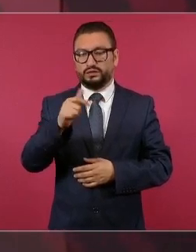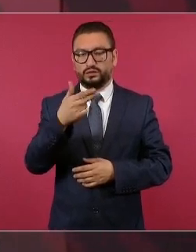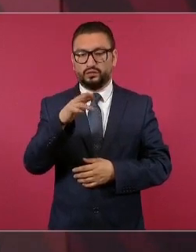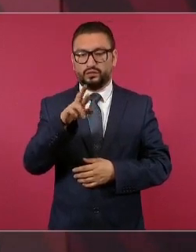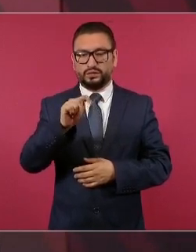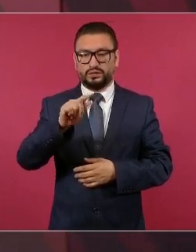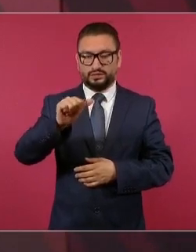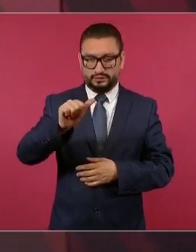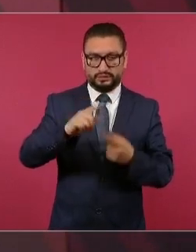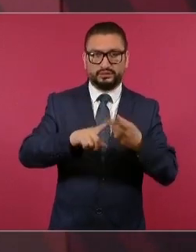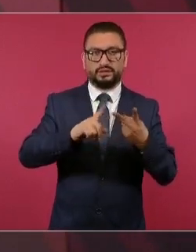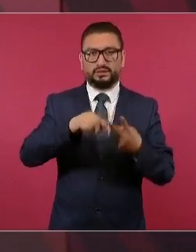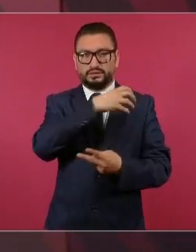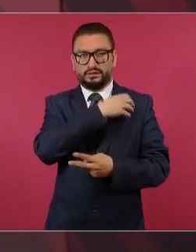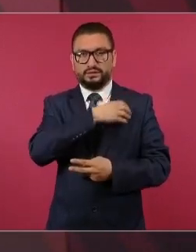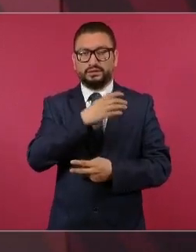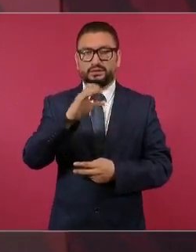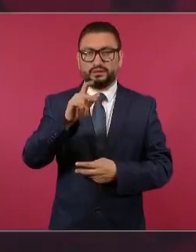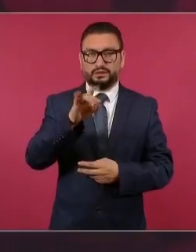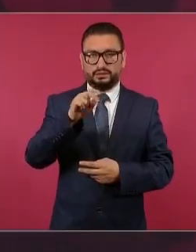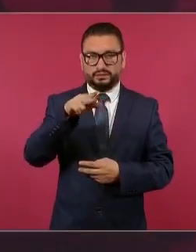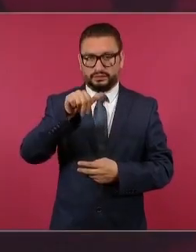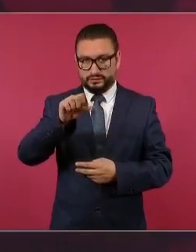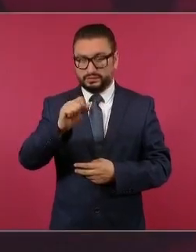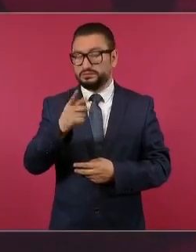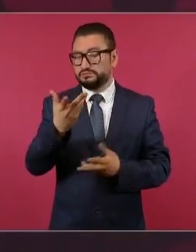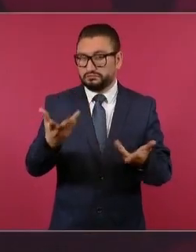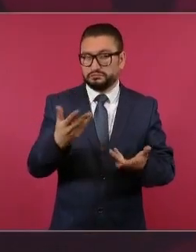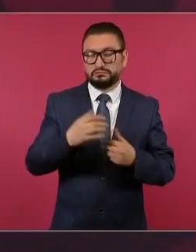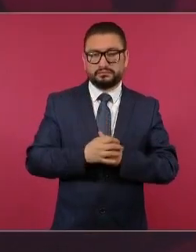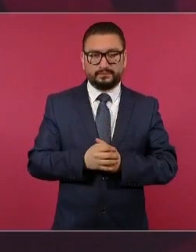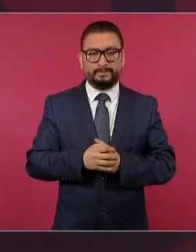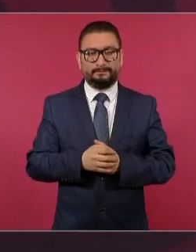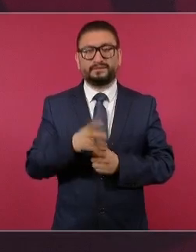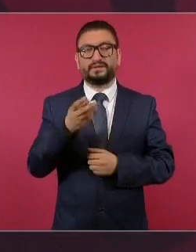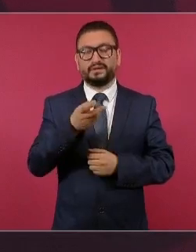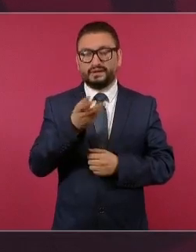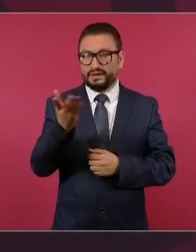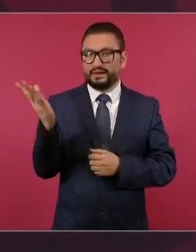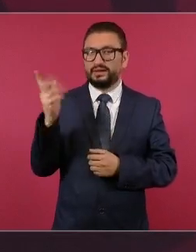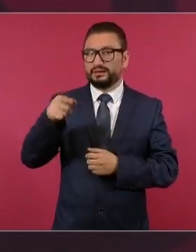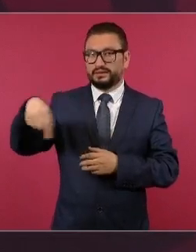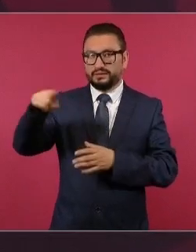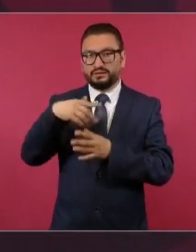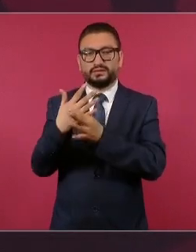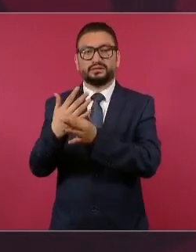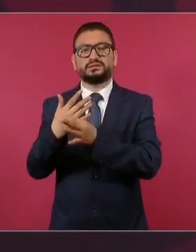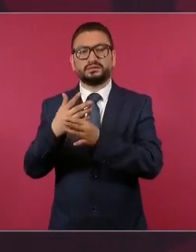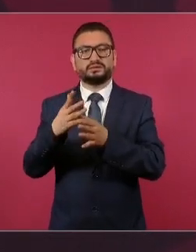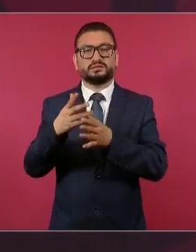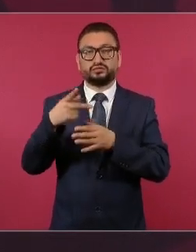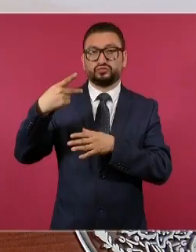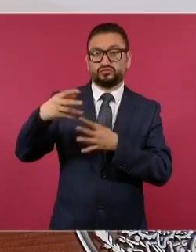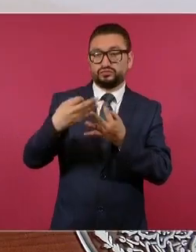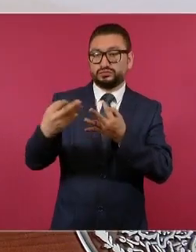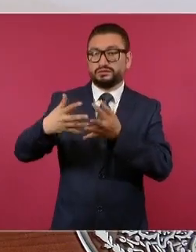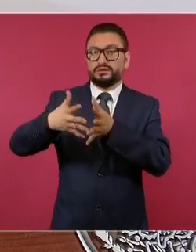y el general Cárdenas. Entonces, de todas formas, ellos hablaban de que eran más sus